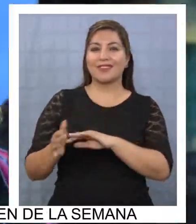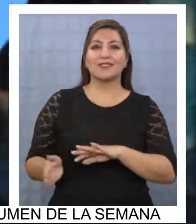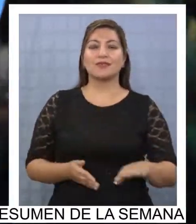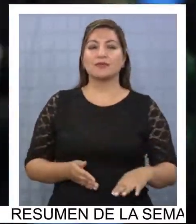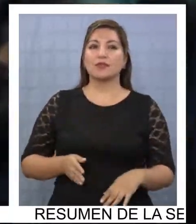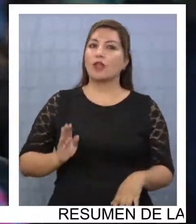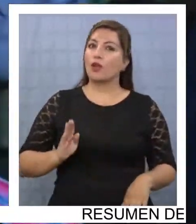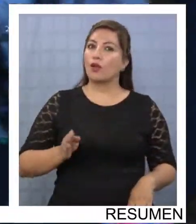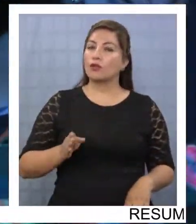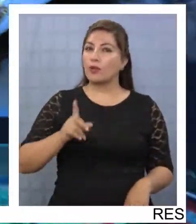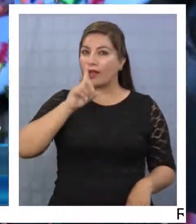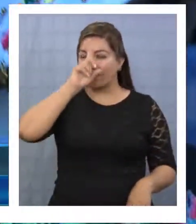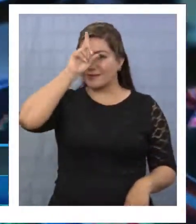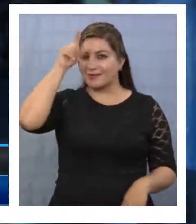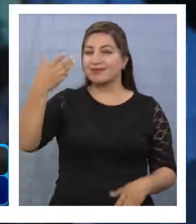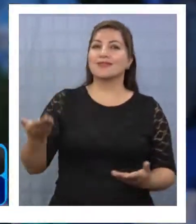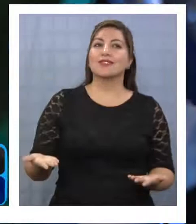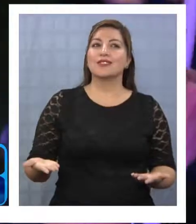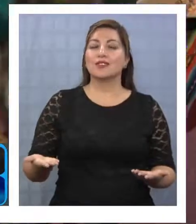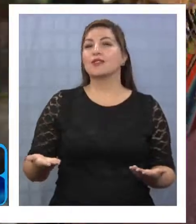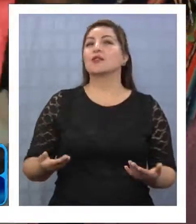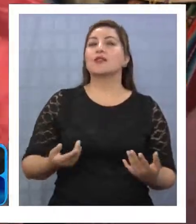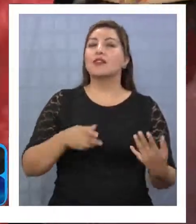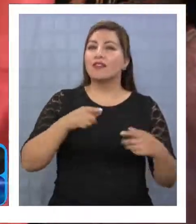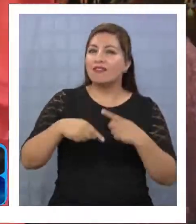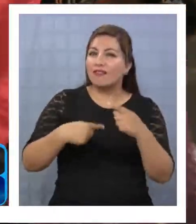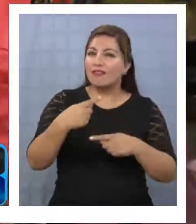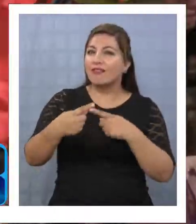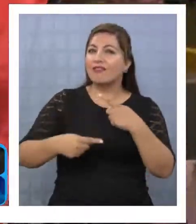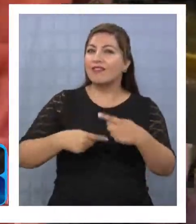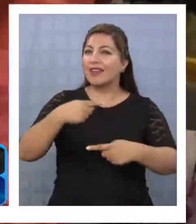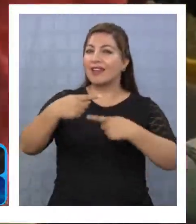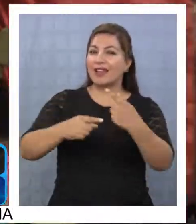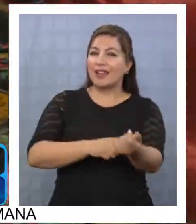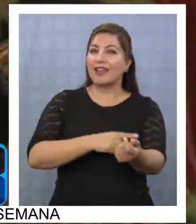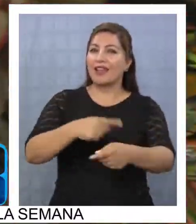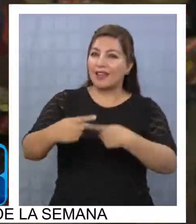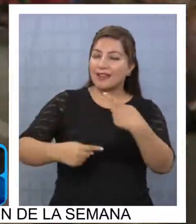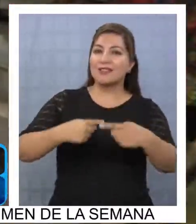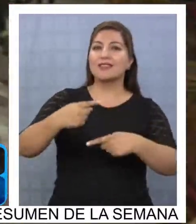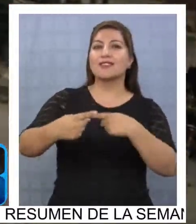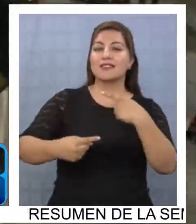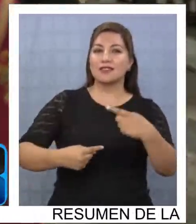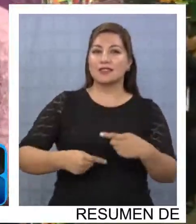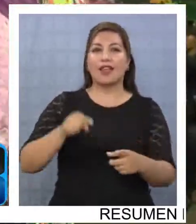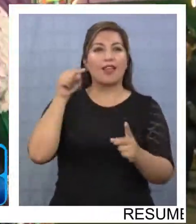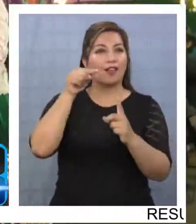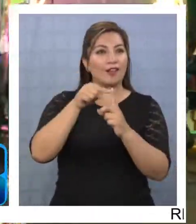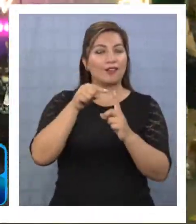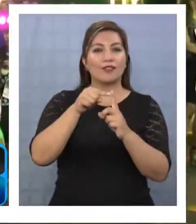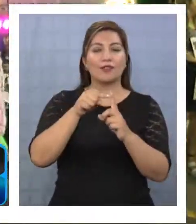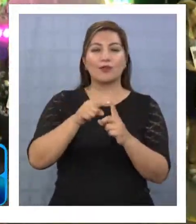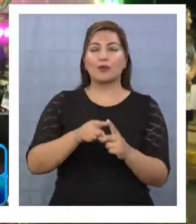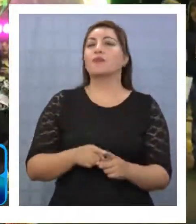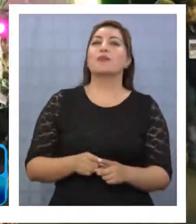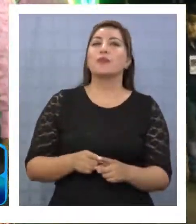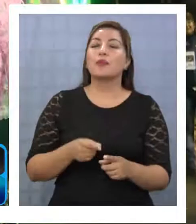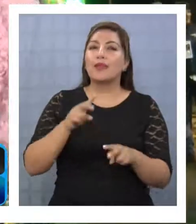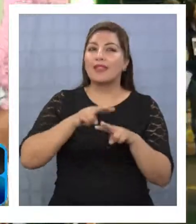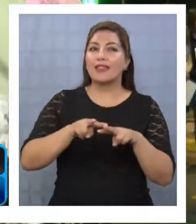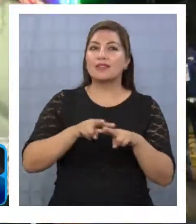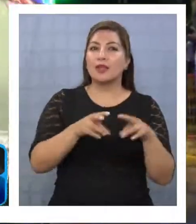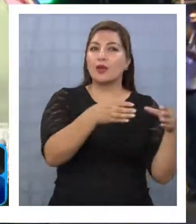Continuar las tradiciones y que éstas vayan pasando de generación en generación es el objetivo que se han propuesto las